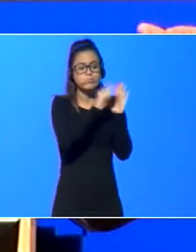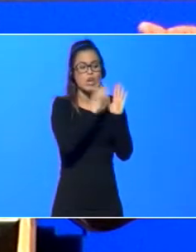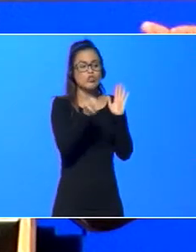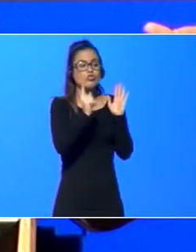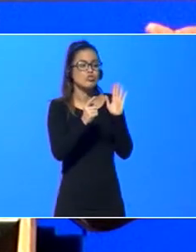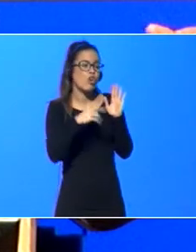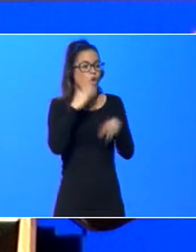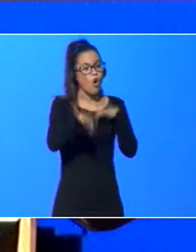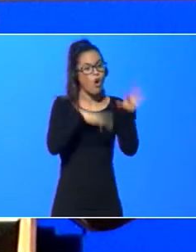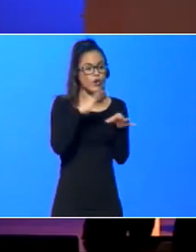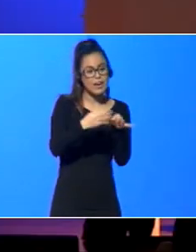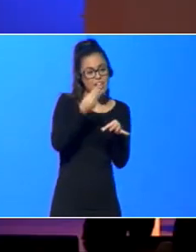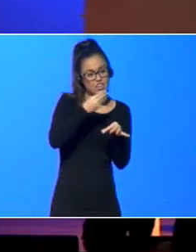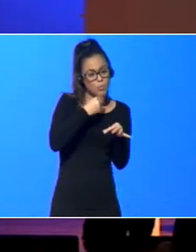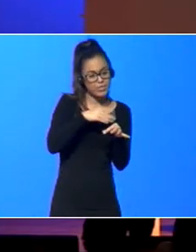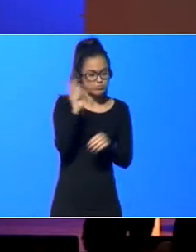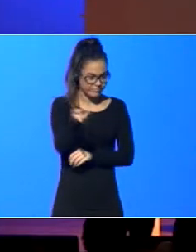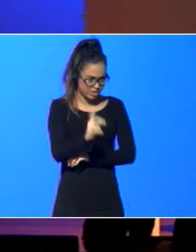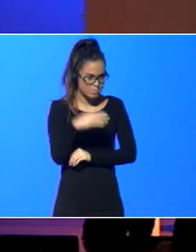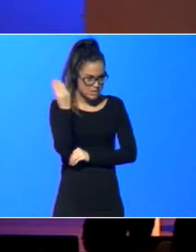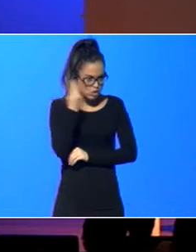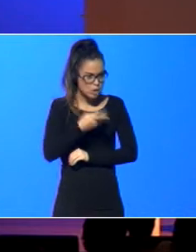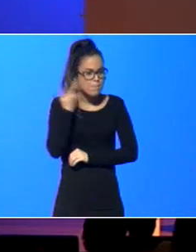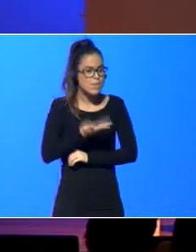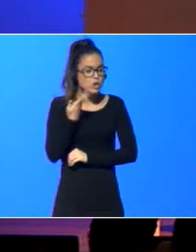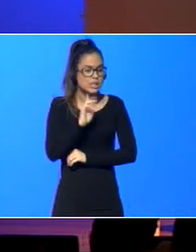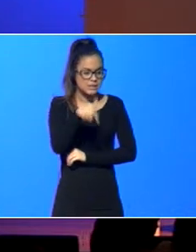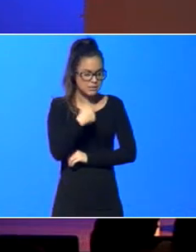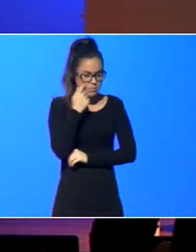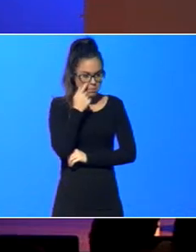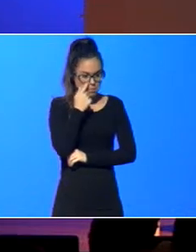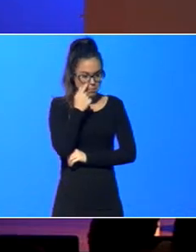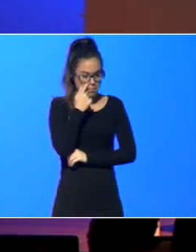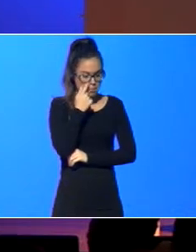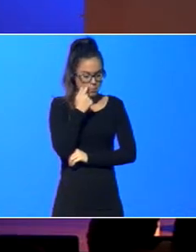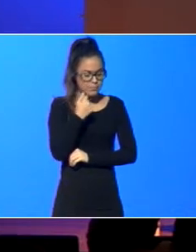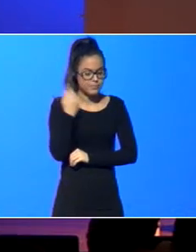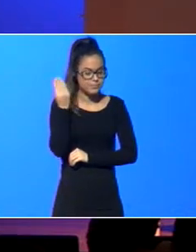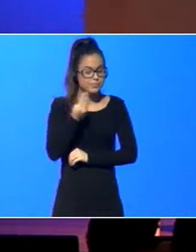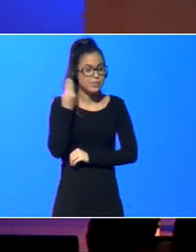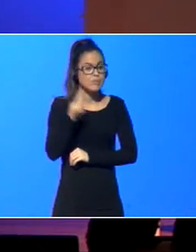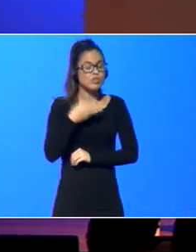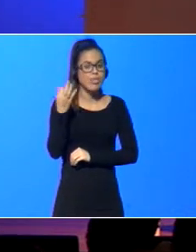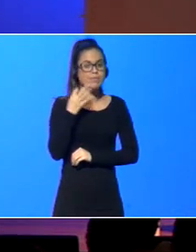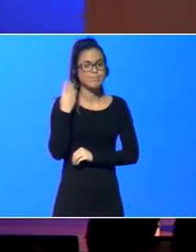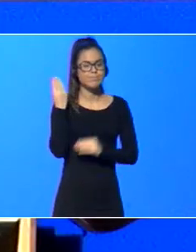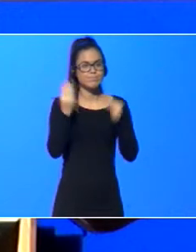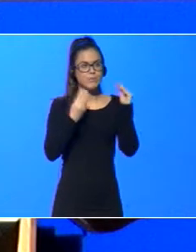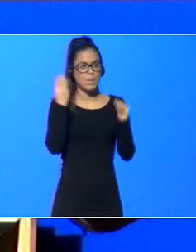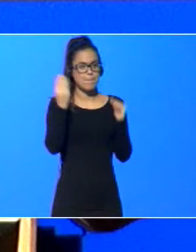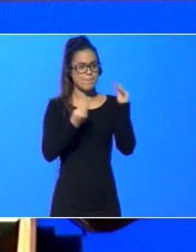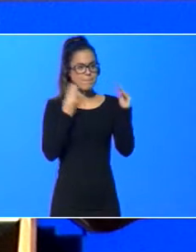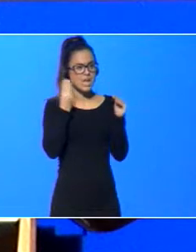comedores. Me parece que eso es muy importante. Y pienso también que tendríamos de alguna manera que pensar las medidas de atención